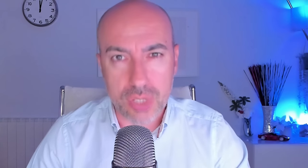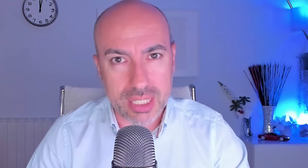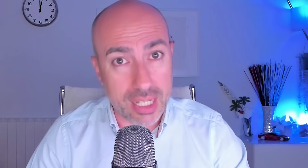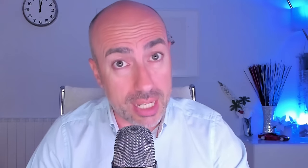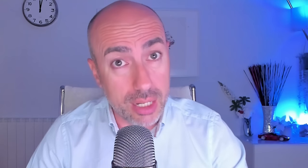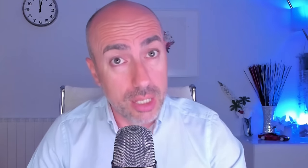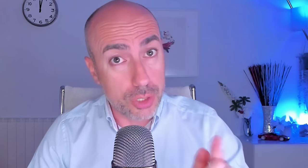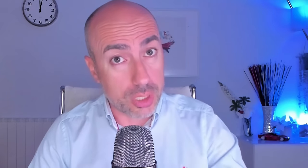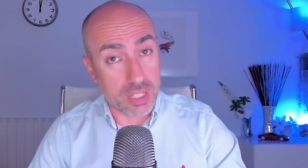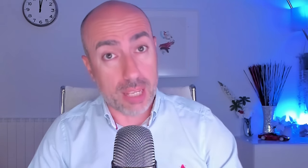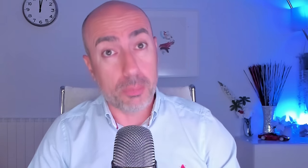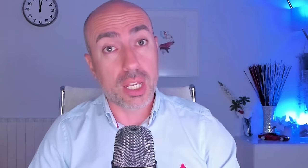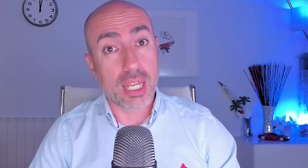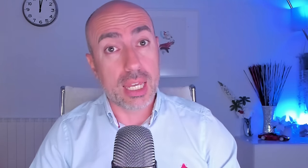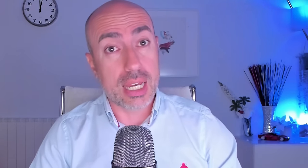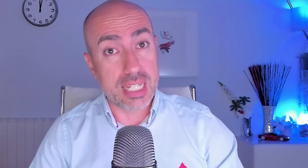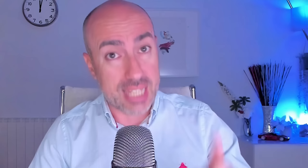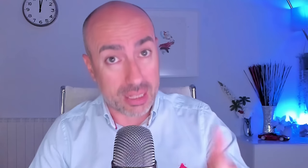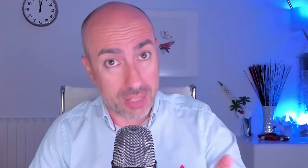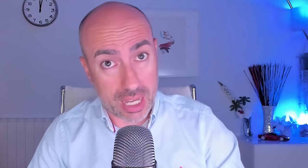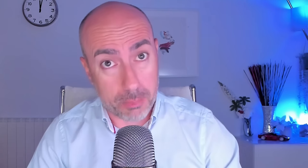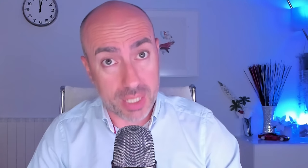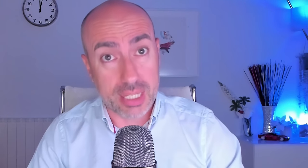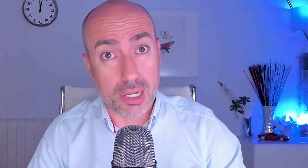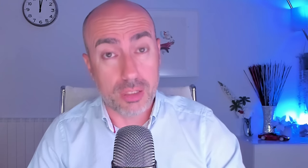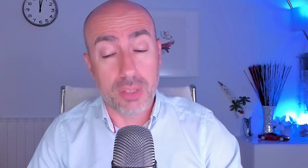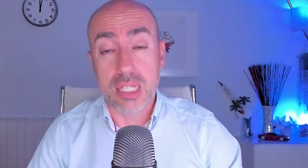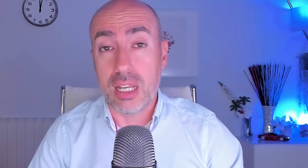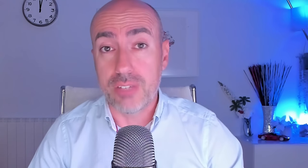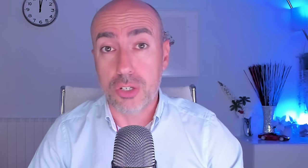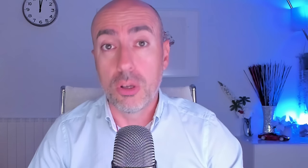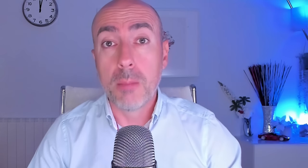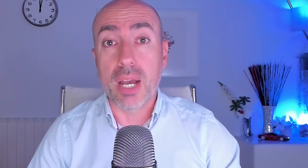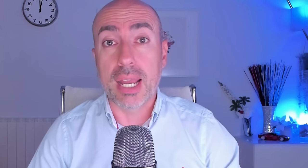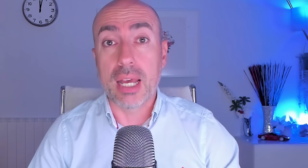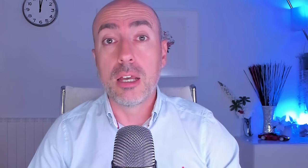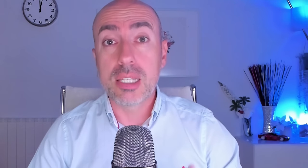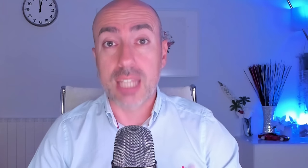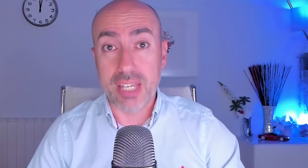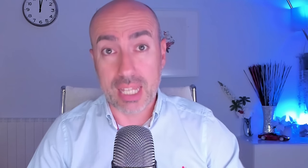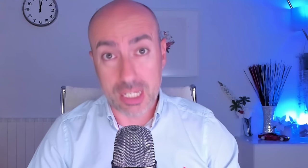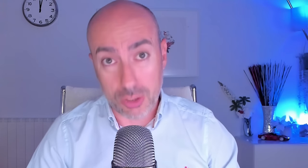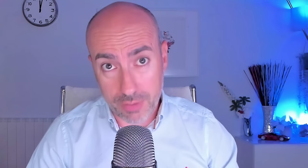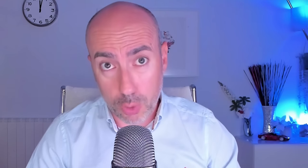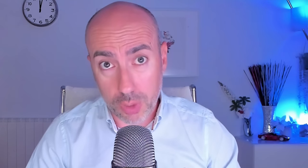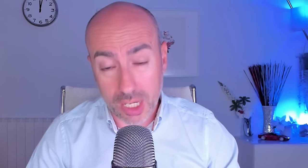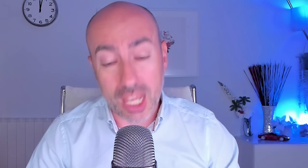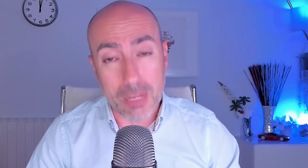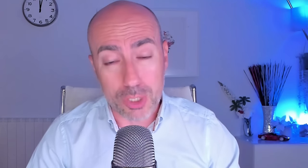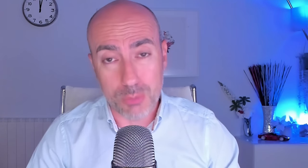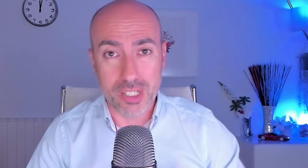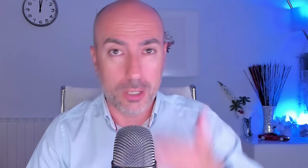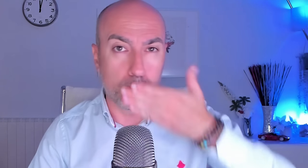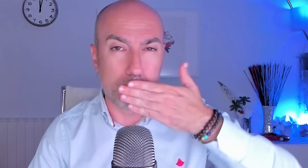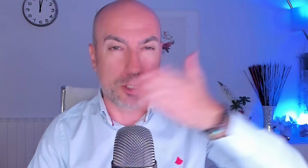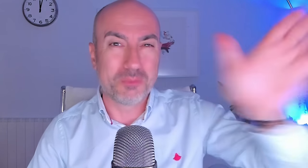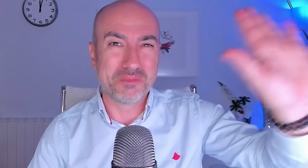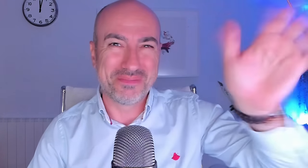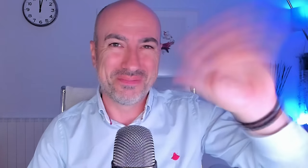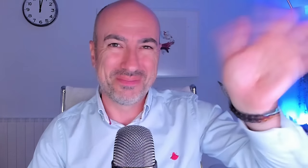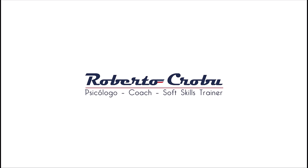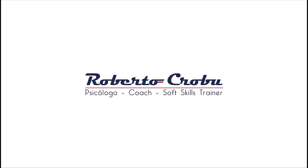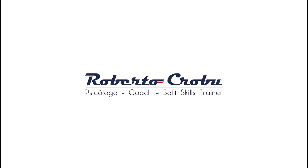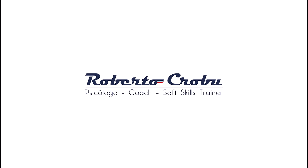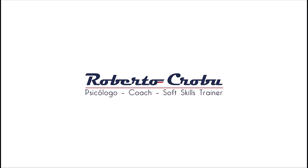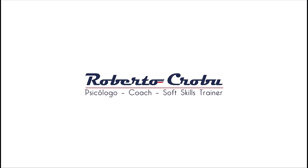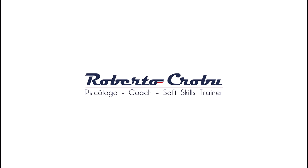suscrito, suscríbete al canal. Suscríbete porque así, si activa la campanita, recibirás el aviso para saber qué es lo que va a ocurrir en el próximo vídeo. Un beso.